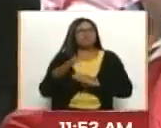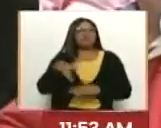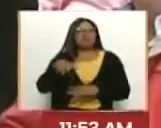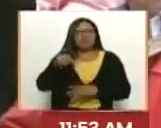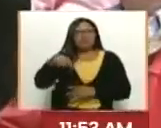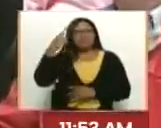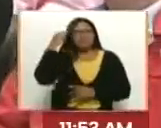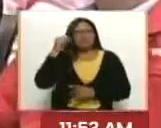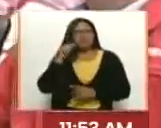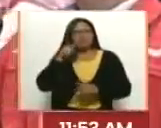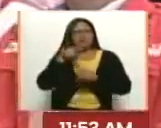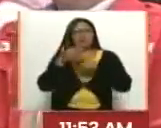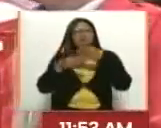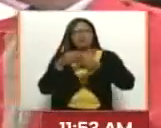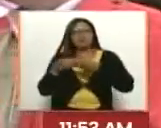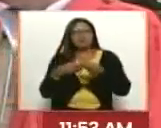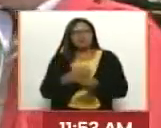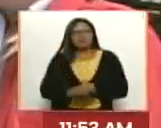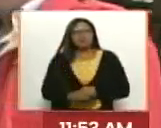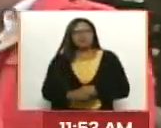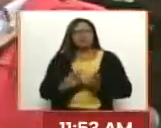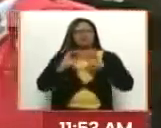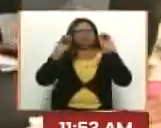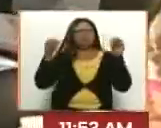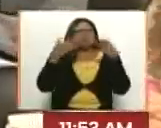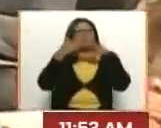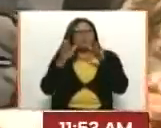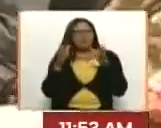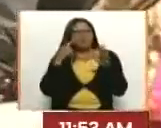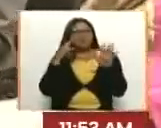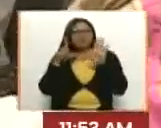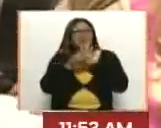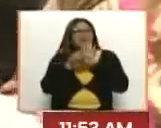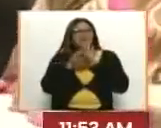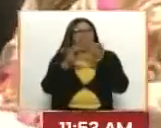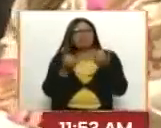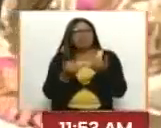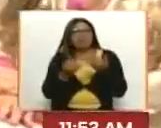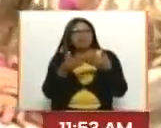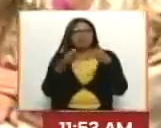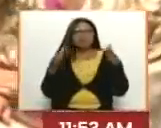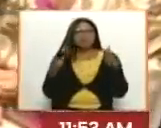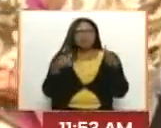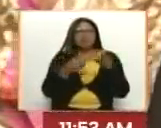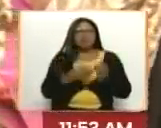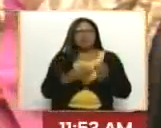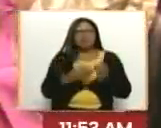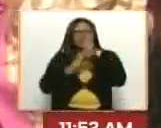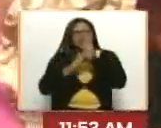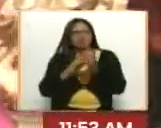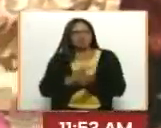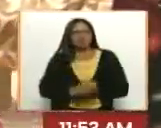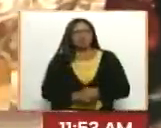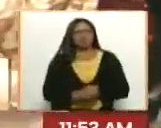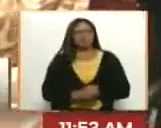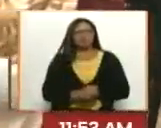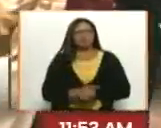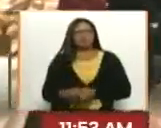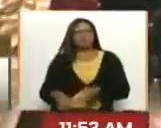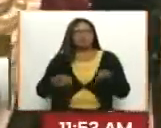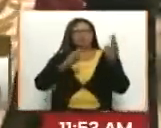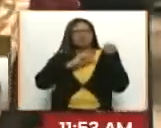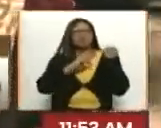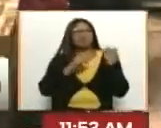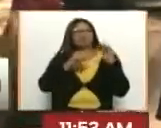día de hoy se lleva a cabo la consulta pública del proyecto de ley orgánica de extensión de dominio. Esto a cargo de los